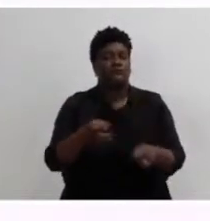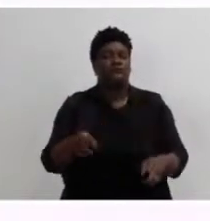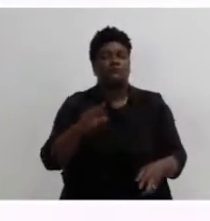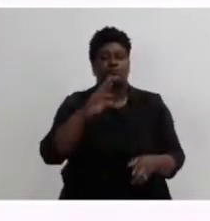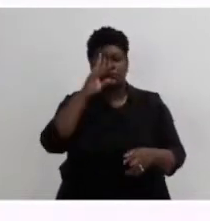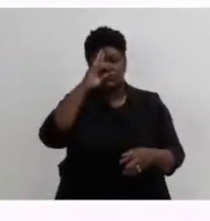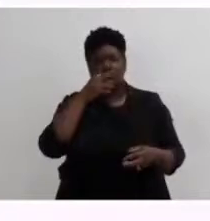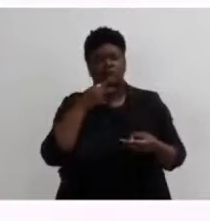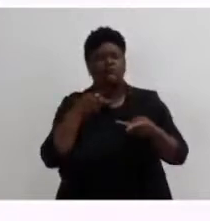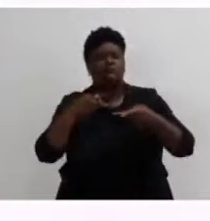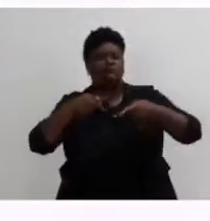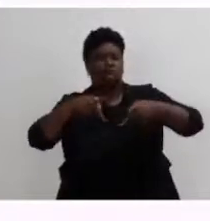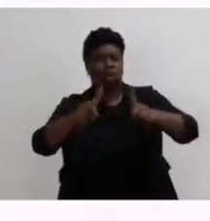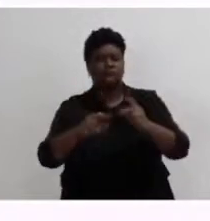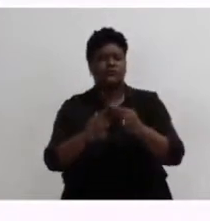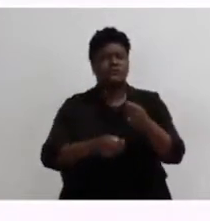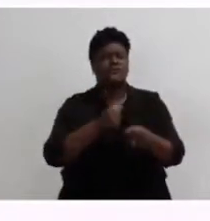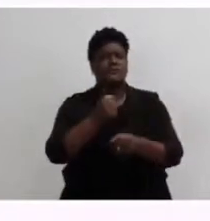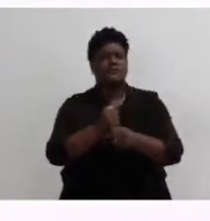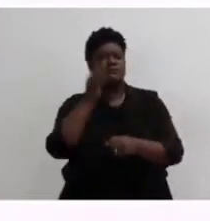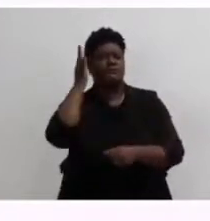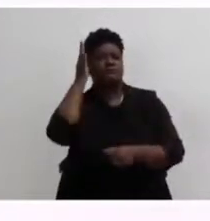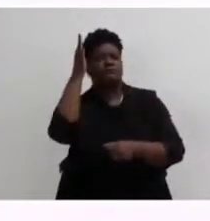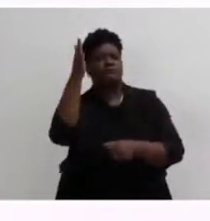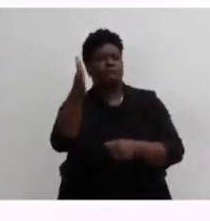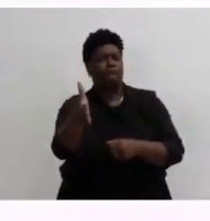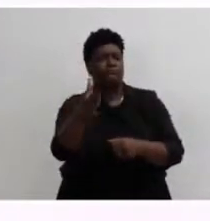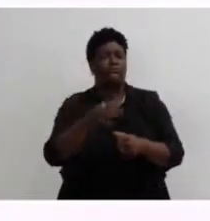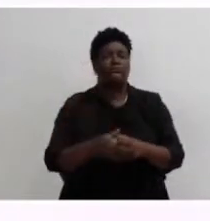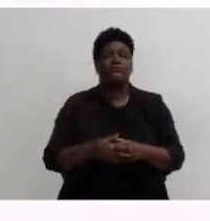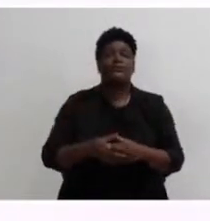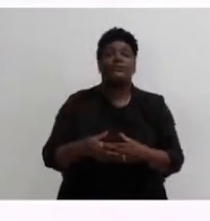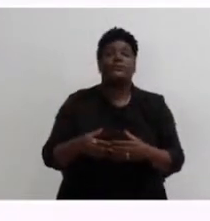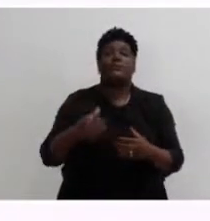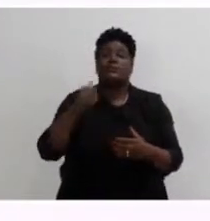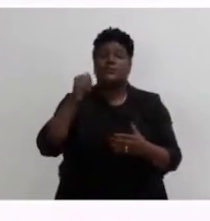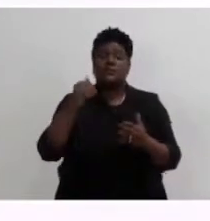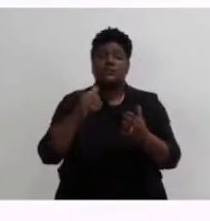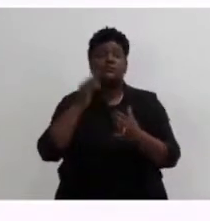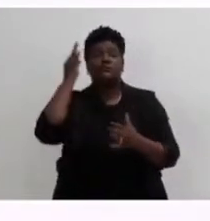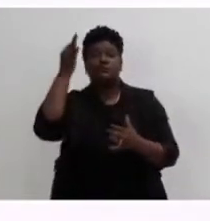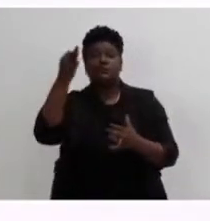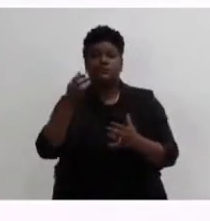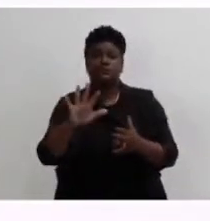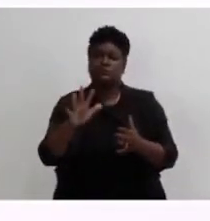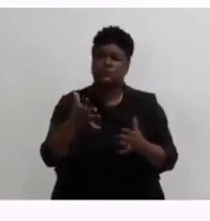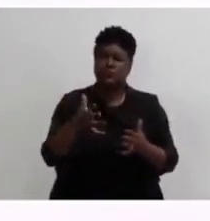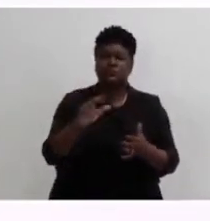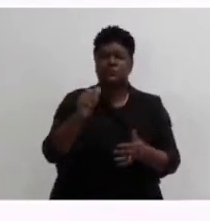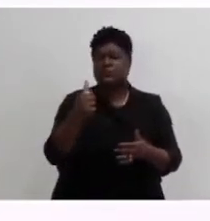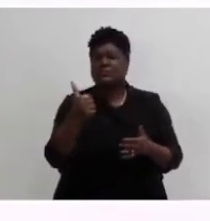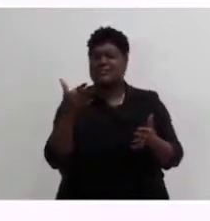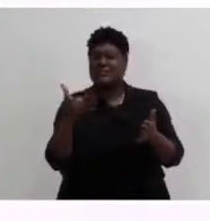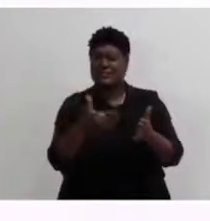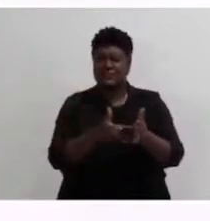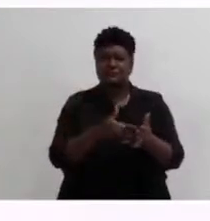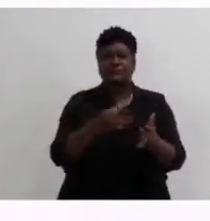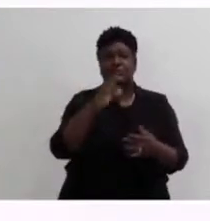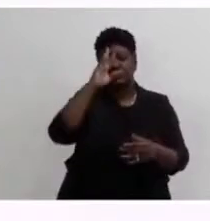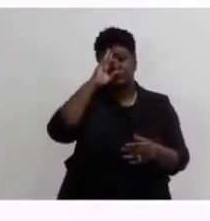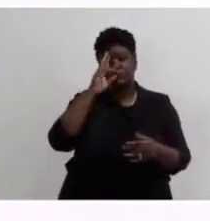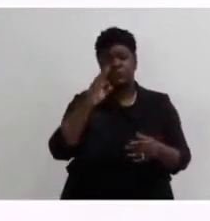2 años, con al menos 10.000 dominicanos capacitados, que puedan garantizar la confianza de las empresas del sector